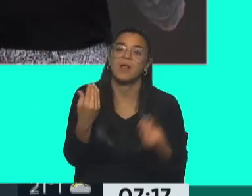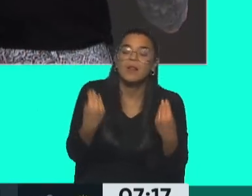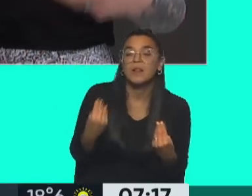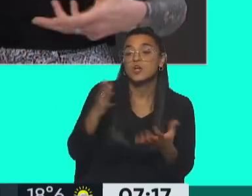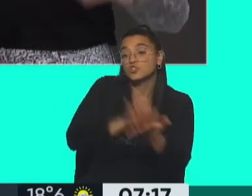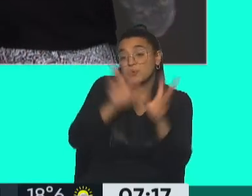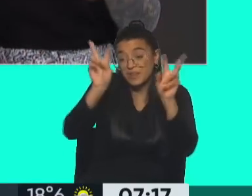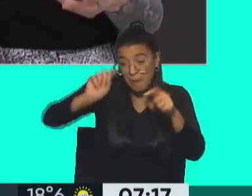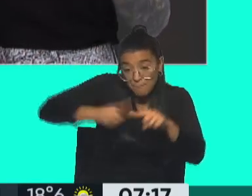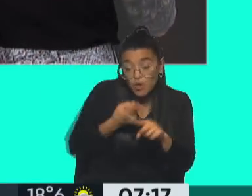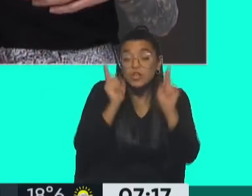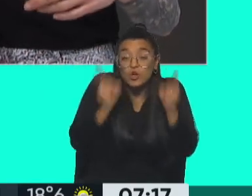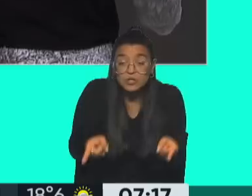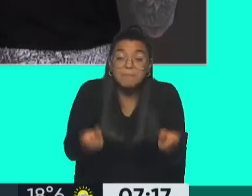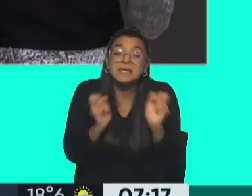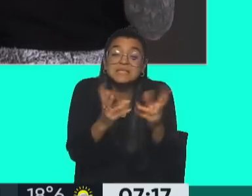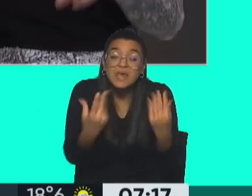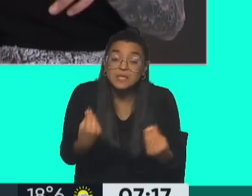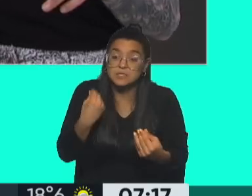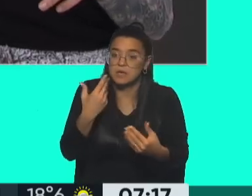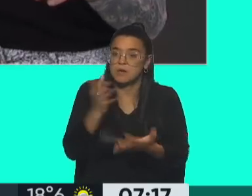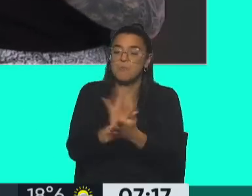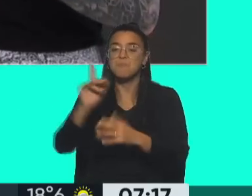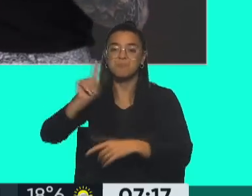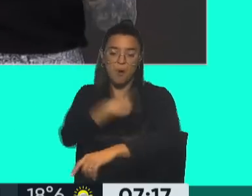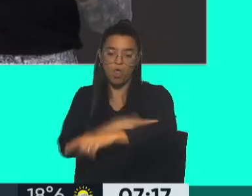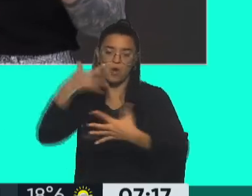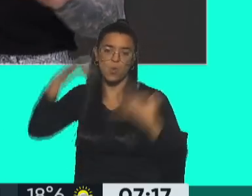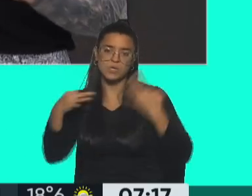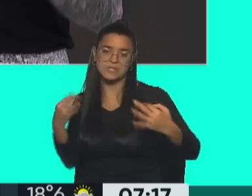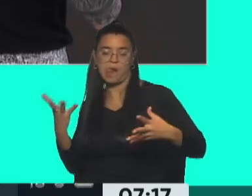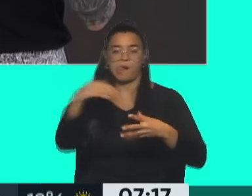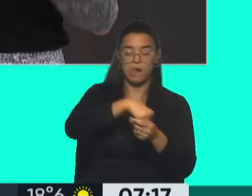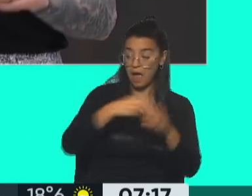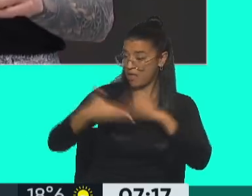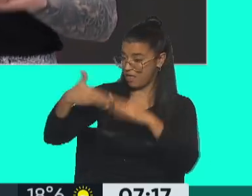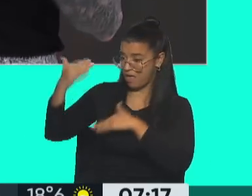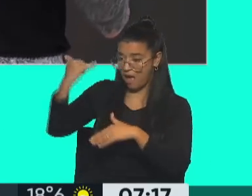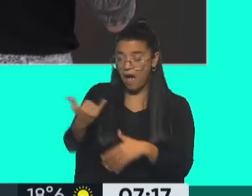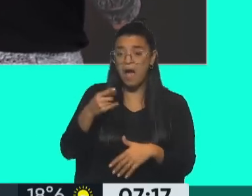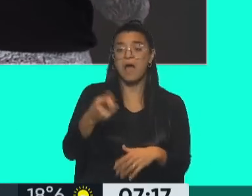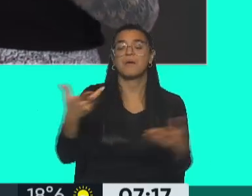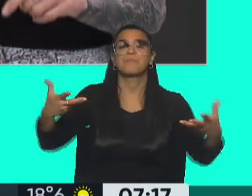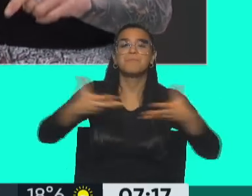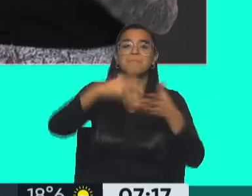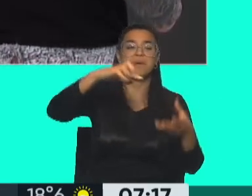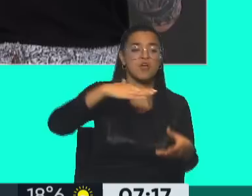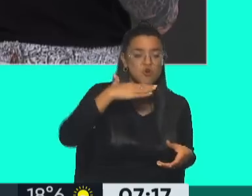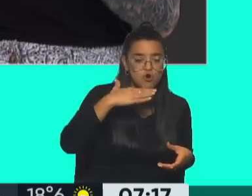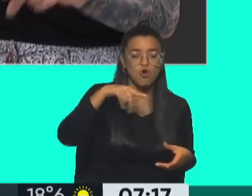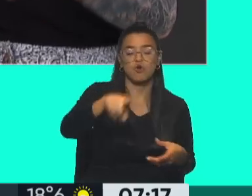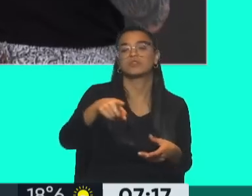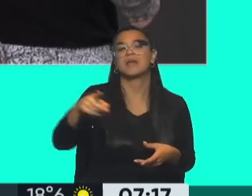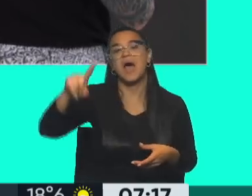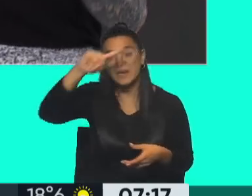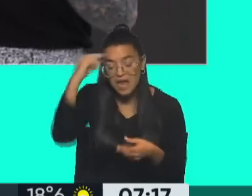políticos también se hace referencia a esta avanzada del Poder Judicial, que tiene antecedentes. El Partido Justicialista de la provincia,